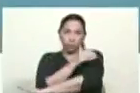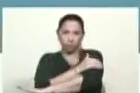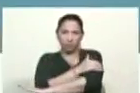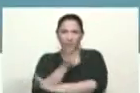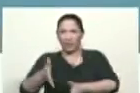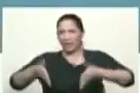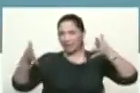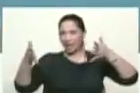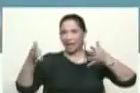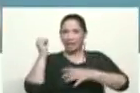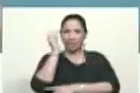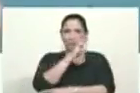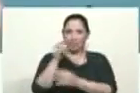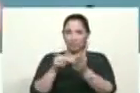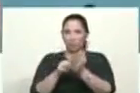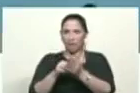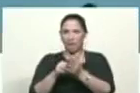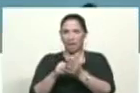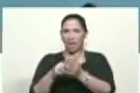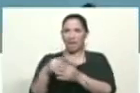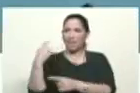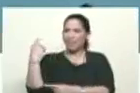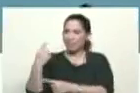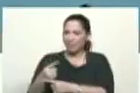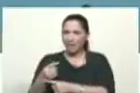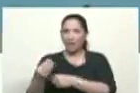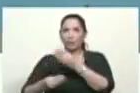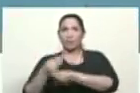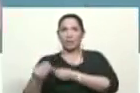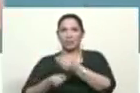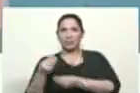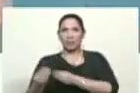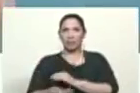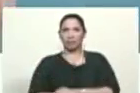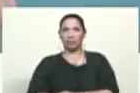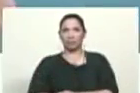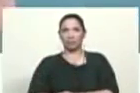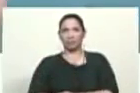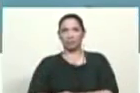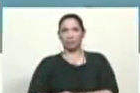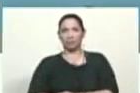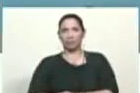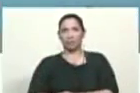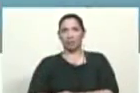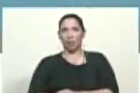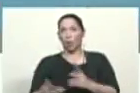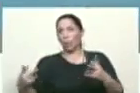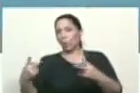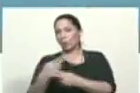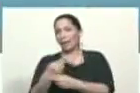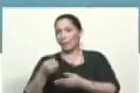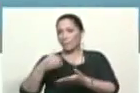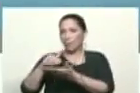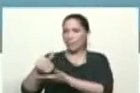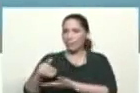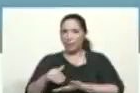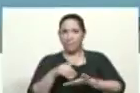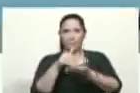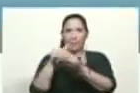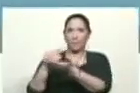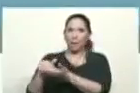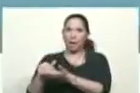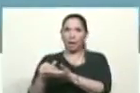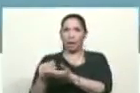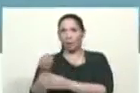inmoral de la guerra económica. Comenzaron a cortar en aquel momento todo lo que era la distribución de alimentos y allá el Estado Sucre pues llegaba mucho más